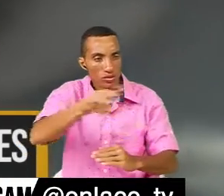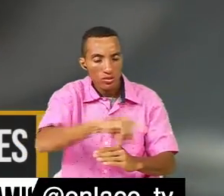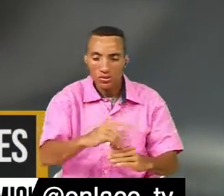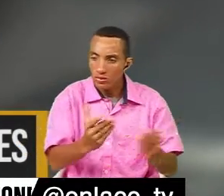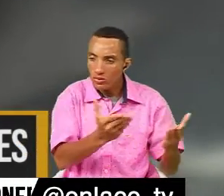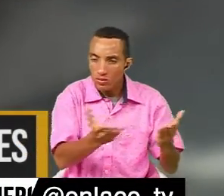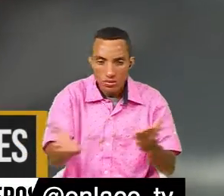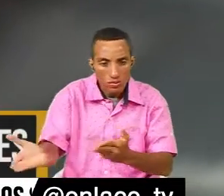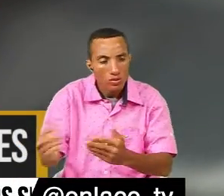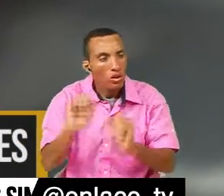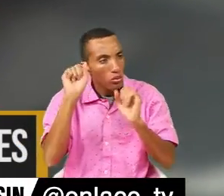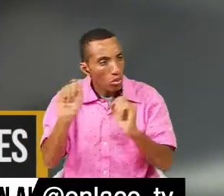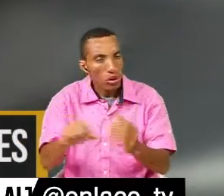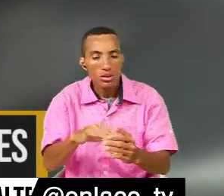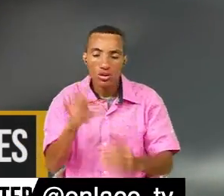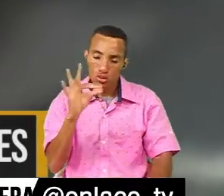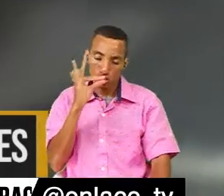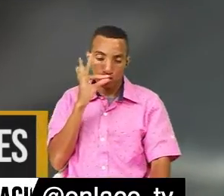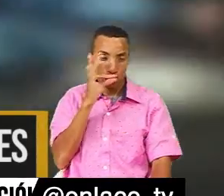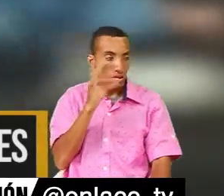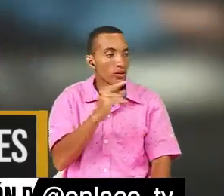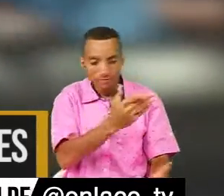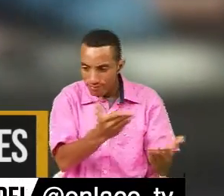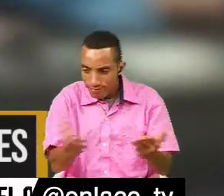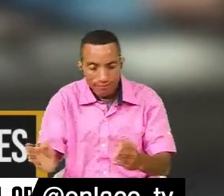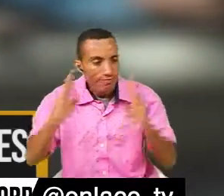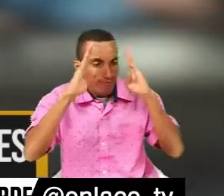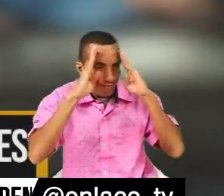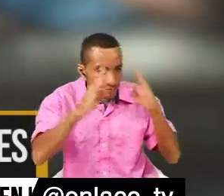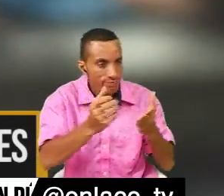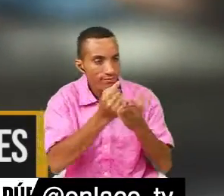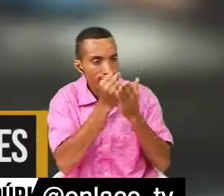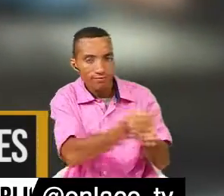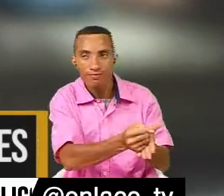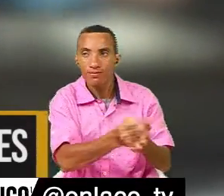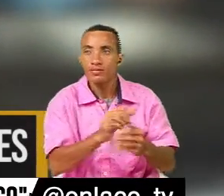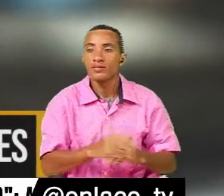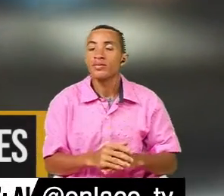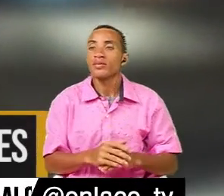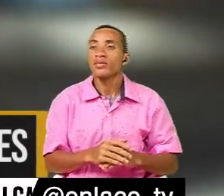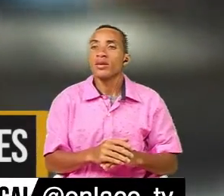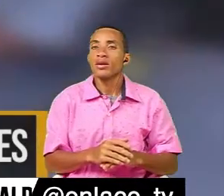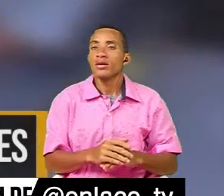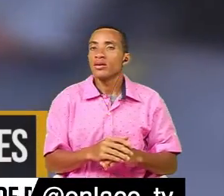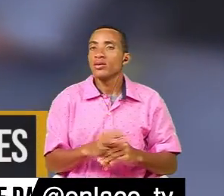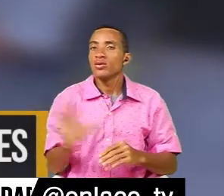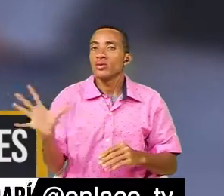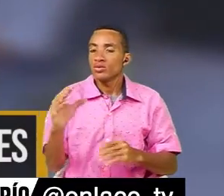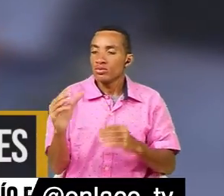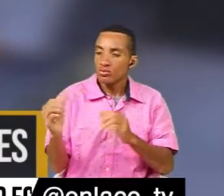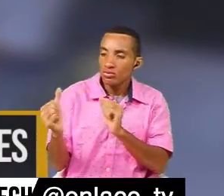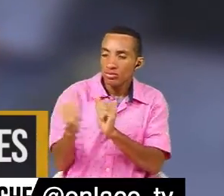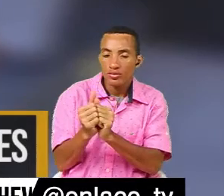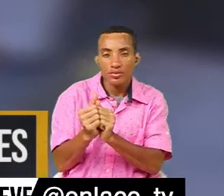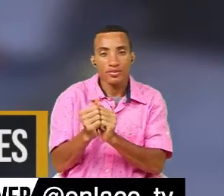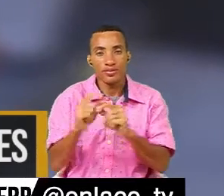pacientes que han estado de drogadicción. Hemos adelantado junto con la Secretaría de Salud